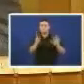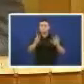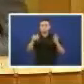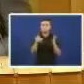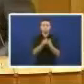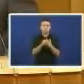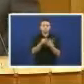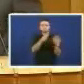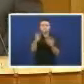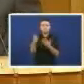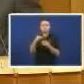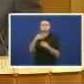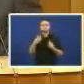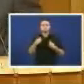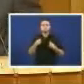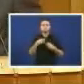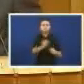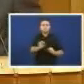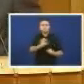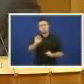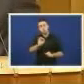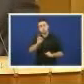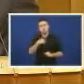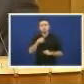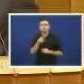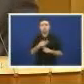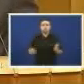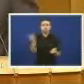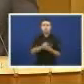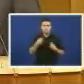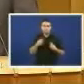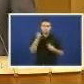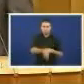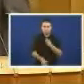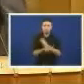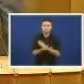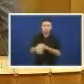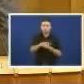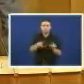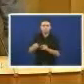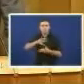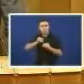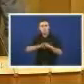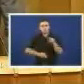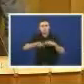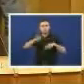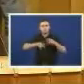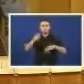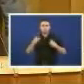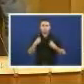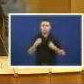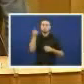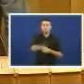rehabilitadas os esforzos realizados para a creación de solo residencial vanse ver notablemente reforzados con